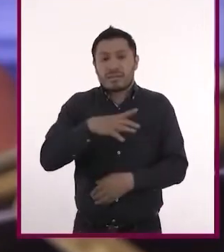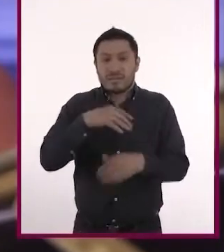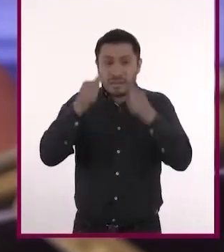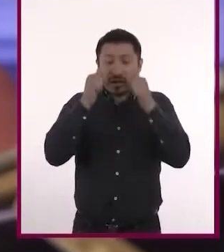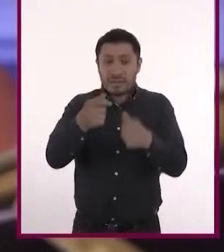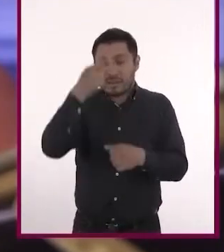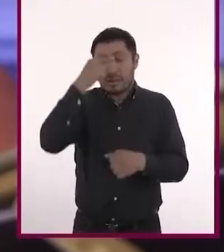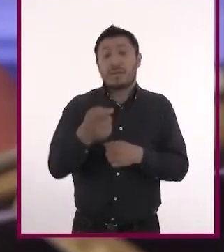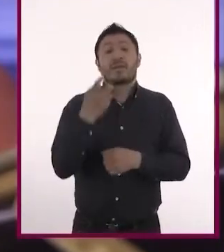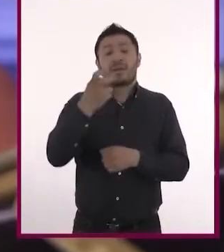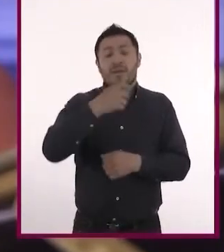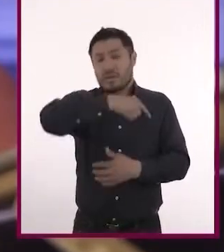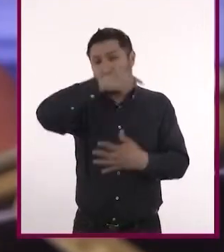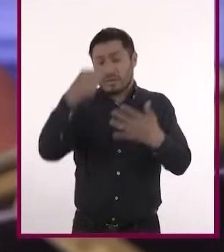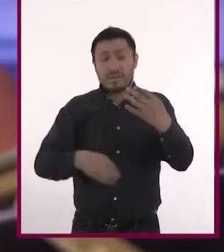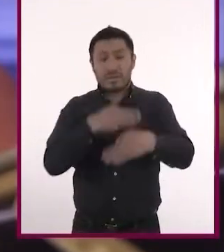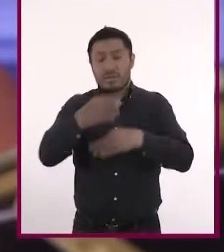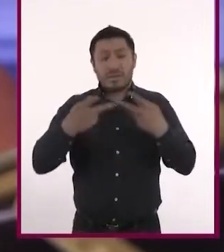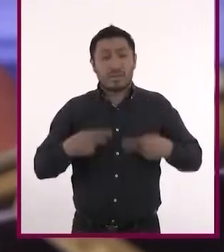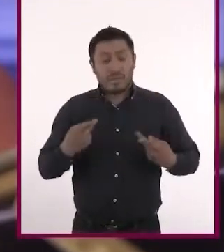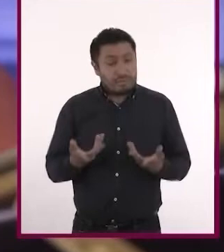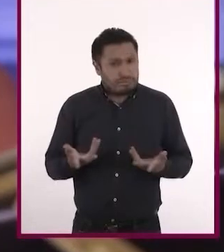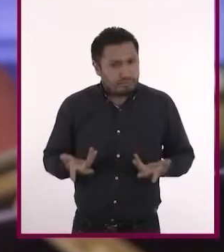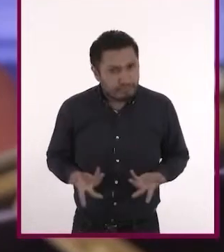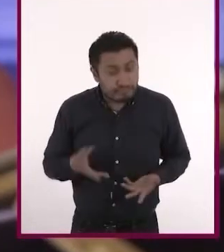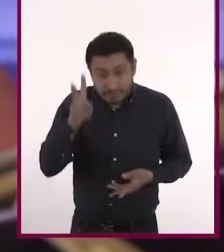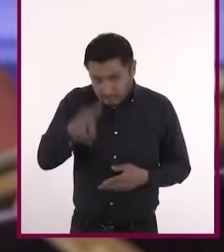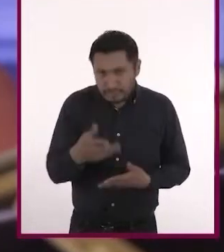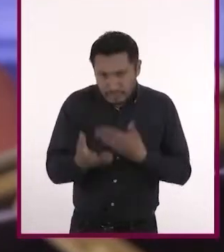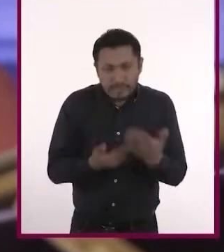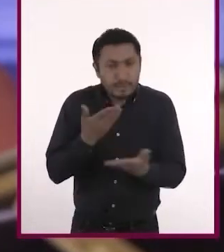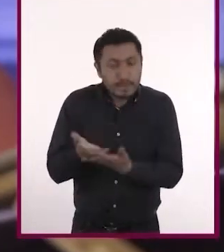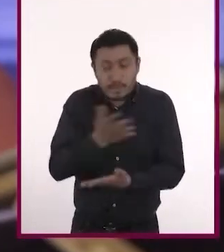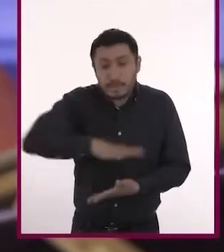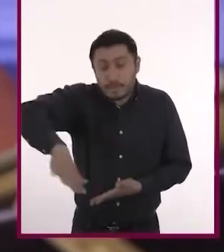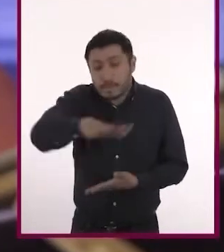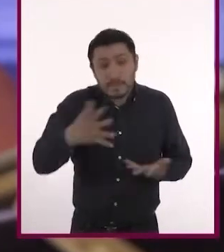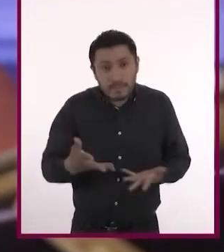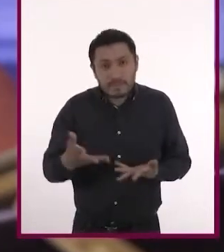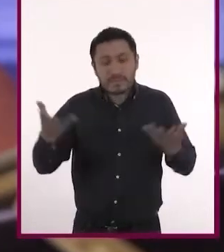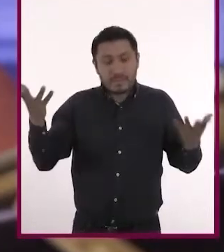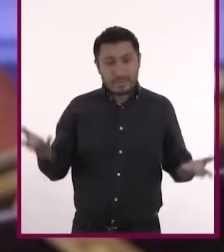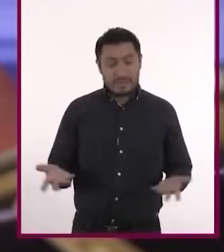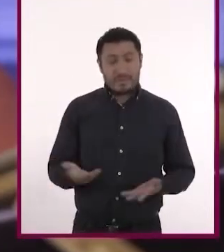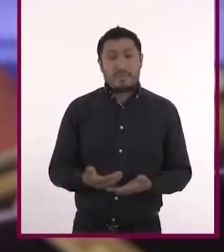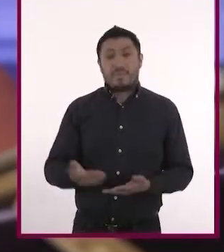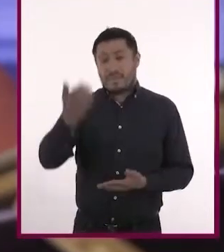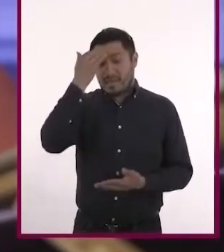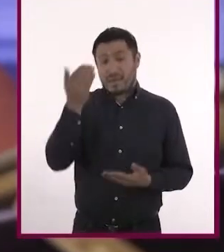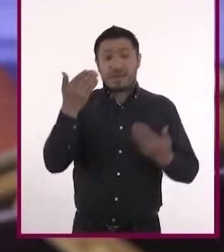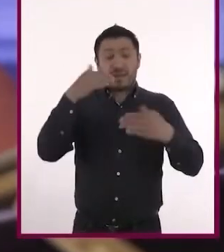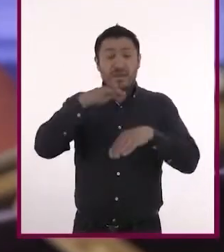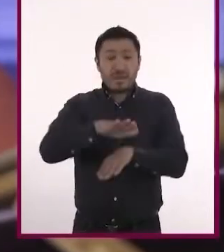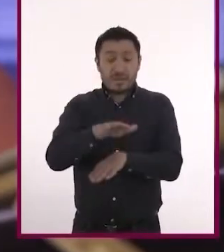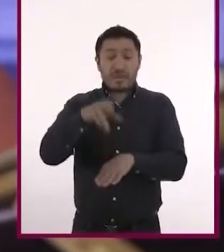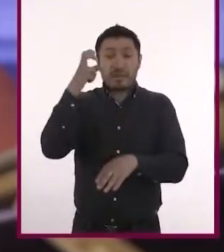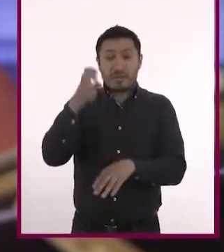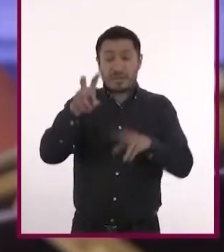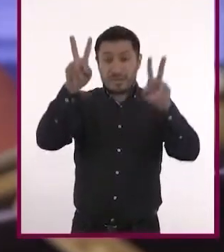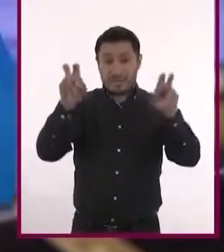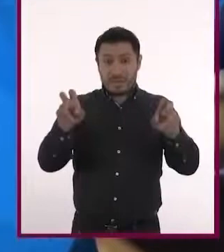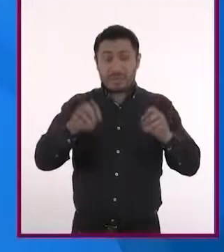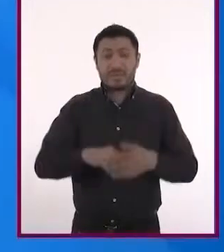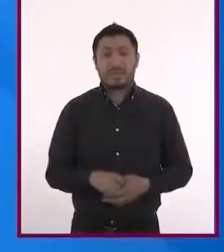estos trastornos a todas las personas en todos los contextos? Acompáñanos para conocer más sobre los trastornos mentales como problema